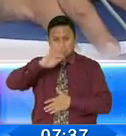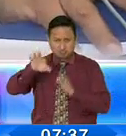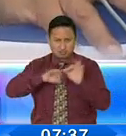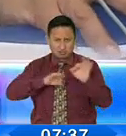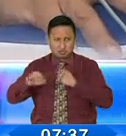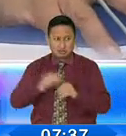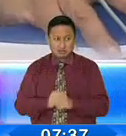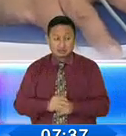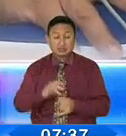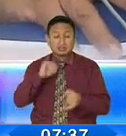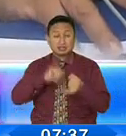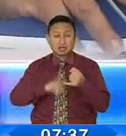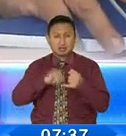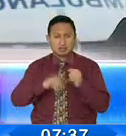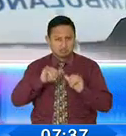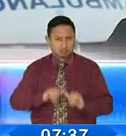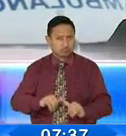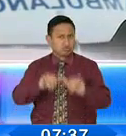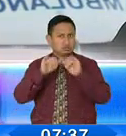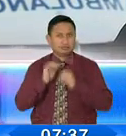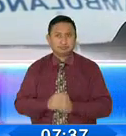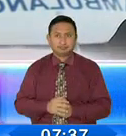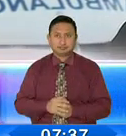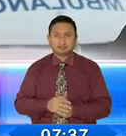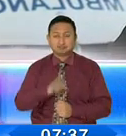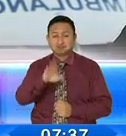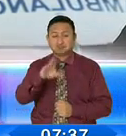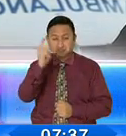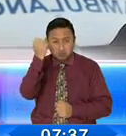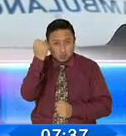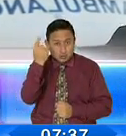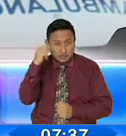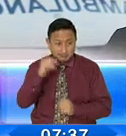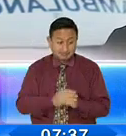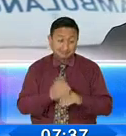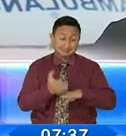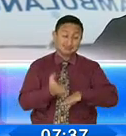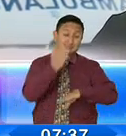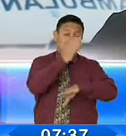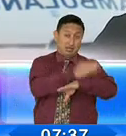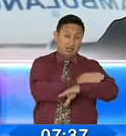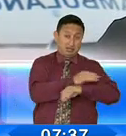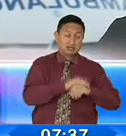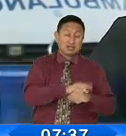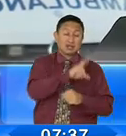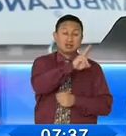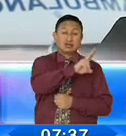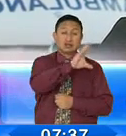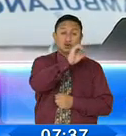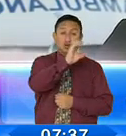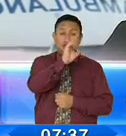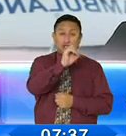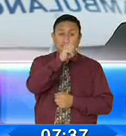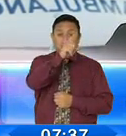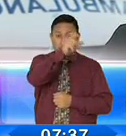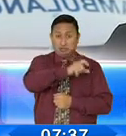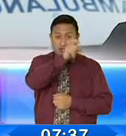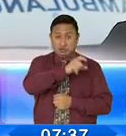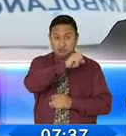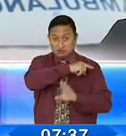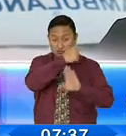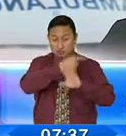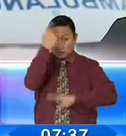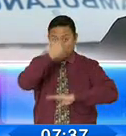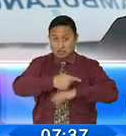que el virus sigue ahí. Hay que entender que de 200 pacientes que llegaban a la emergencia, ahora llegan 140 de menor categoría